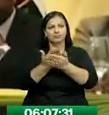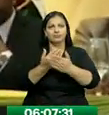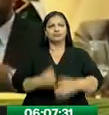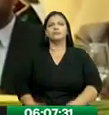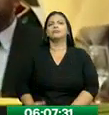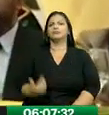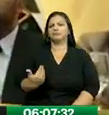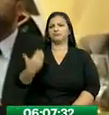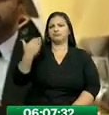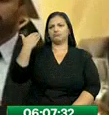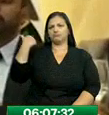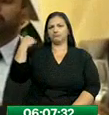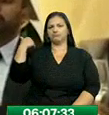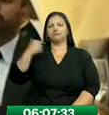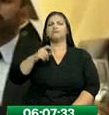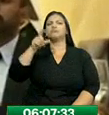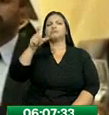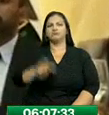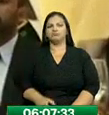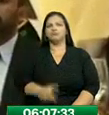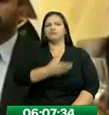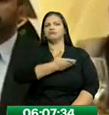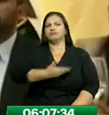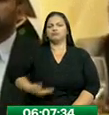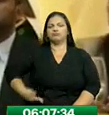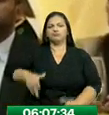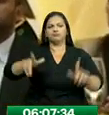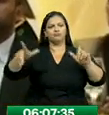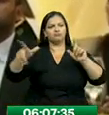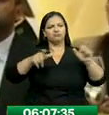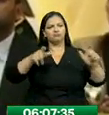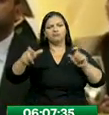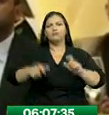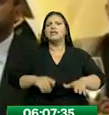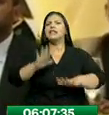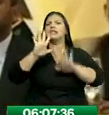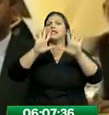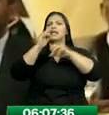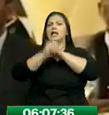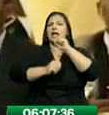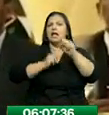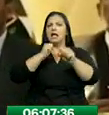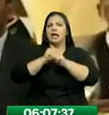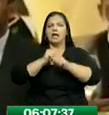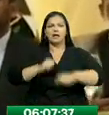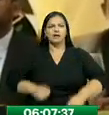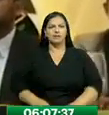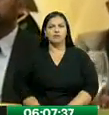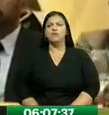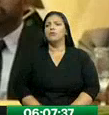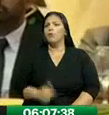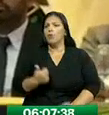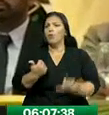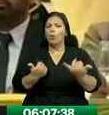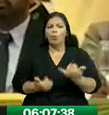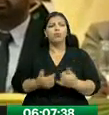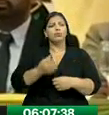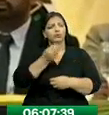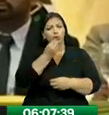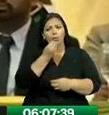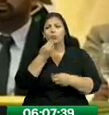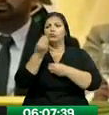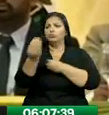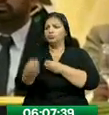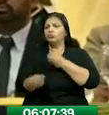para mañana. Eso no es correcto. Claro, es muy popular ser, entre comillas, generoso con los